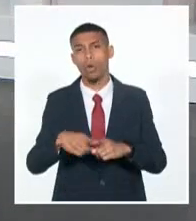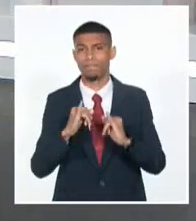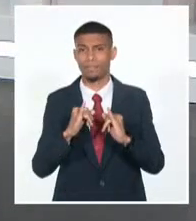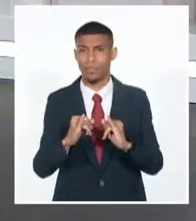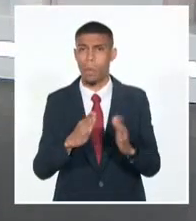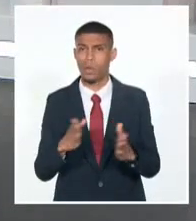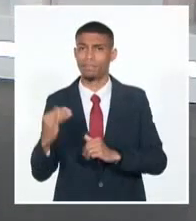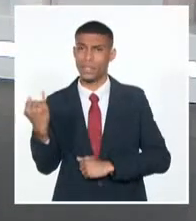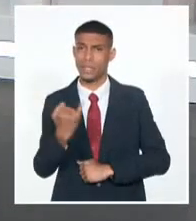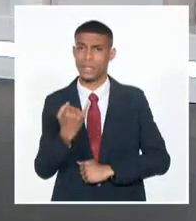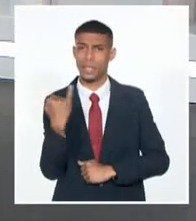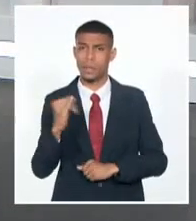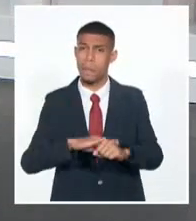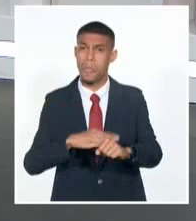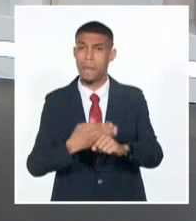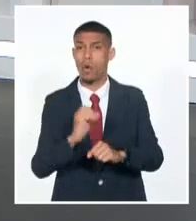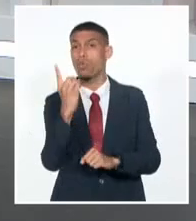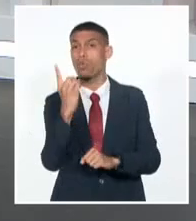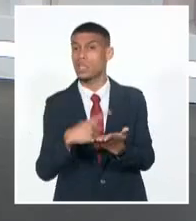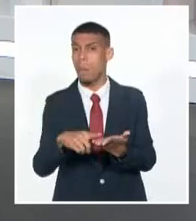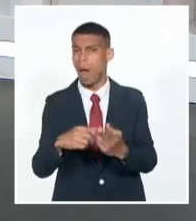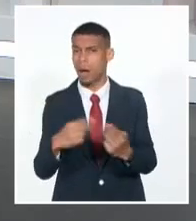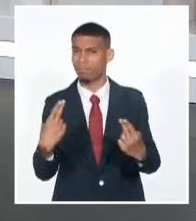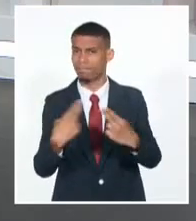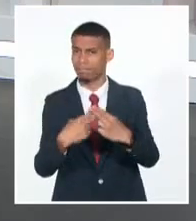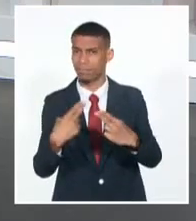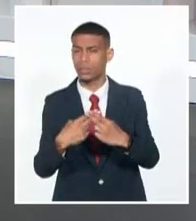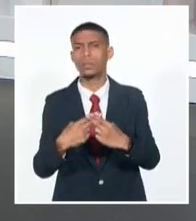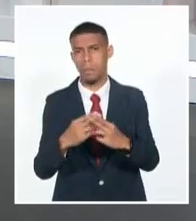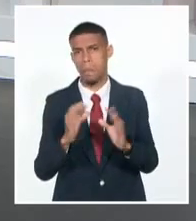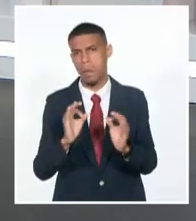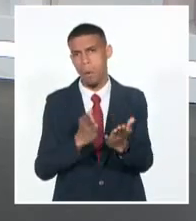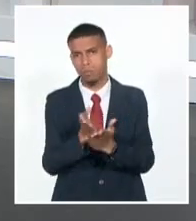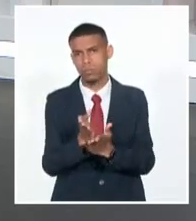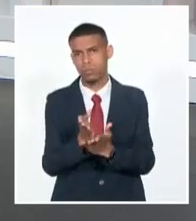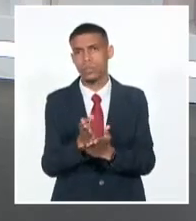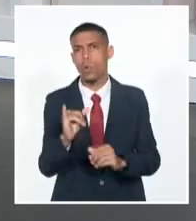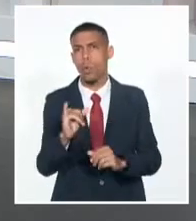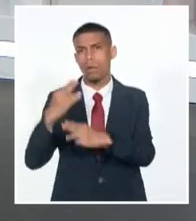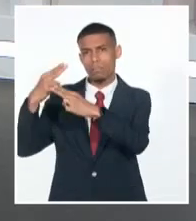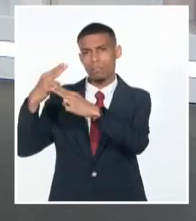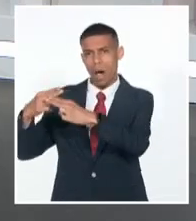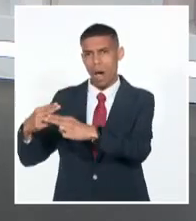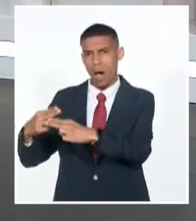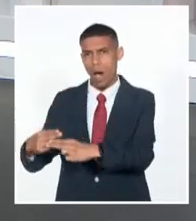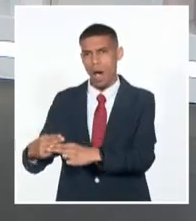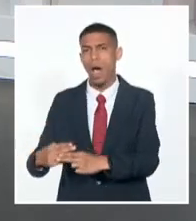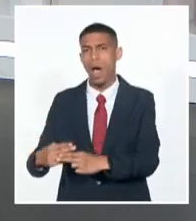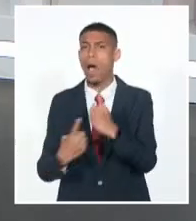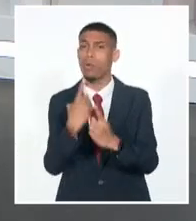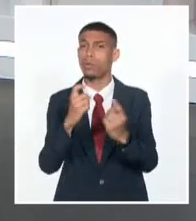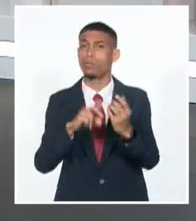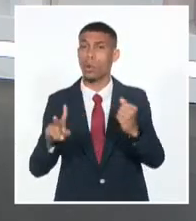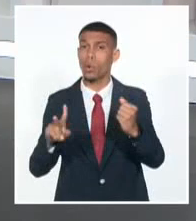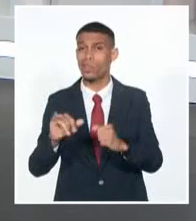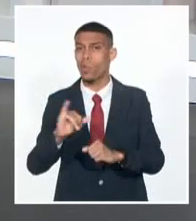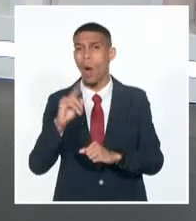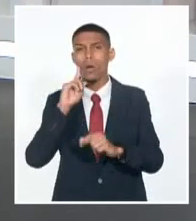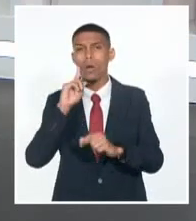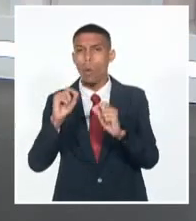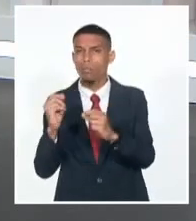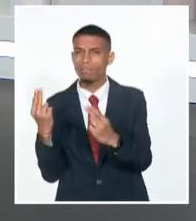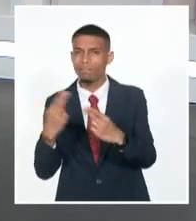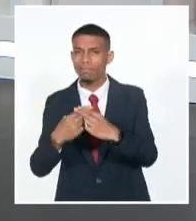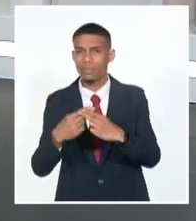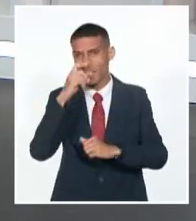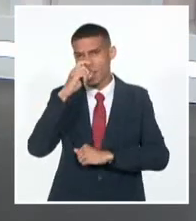nacional. Luego de una semana de competencia, se mantiene una gran porfía en la tabla general por provincias en los Juegos Escolares Nacionales. Sobre el tema, Pavel